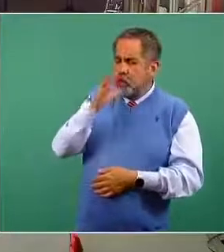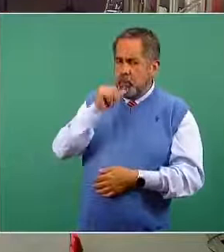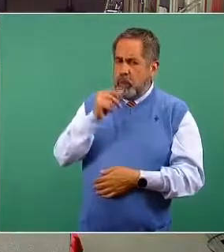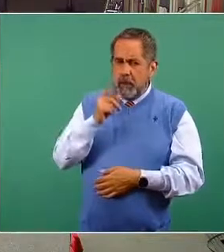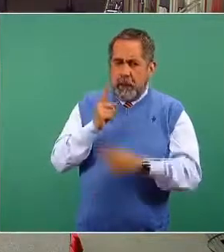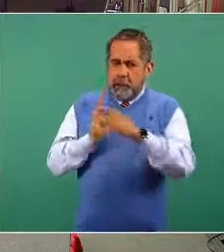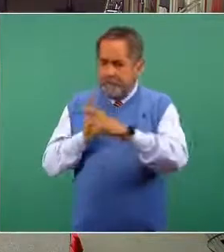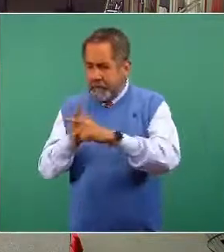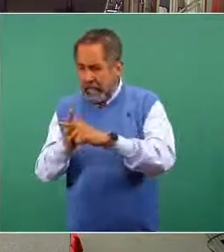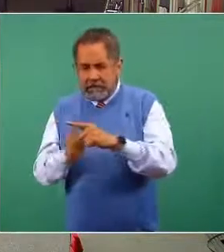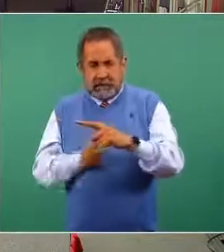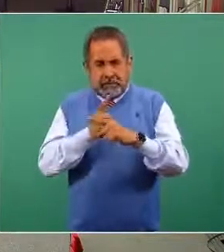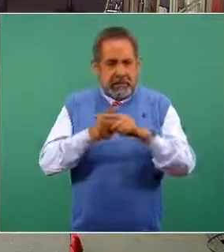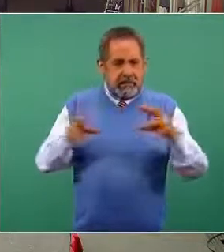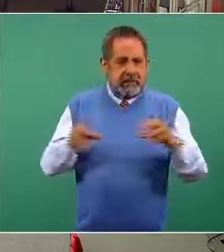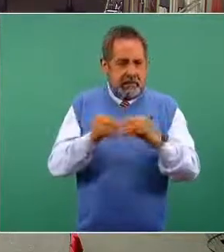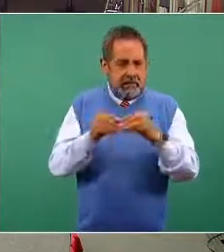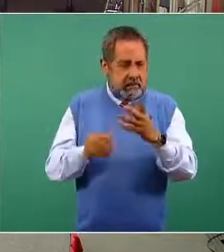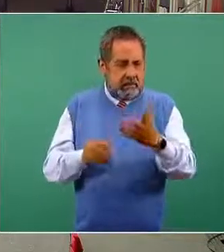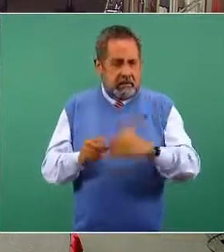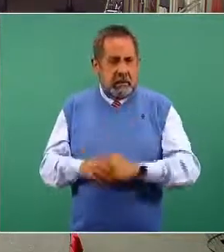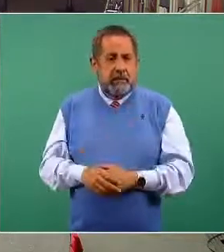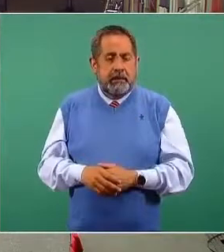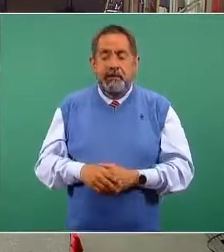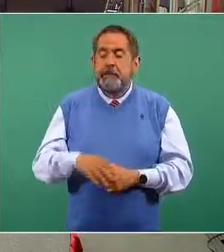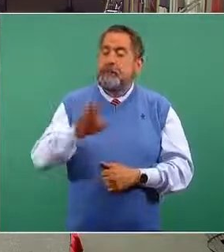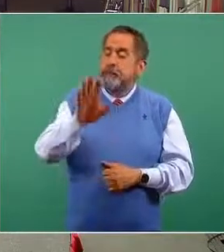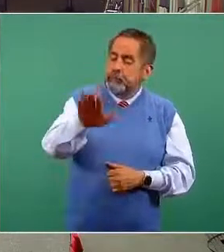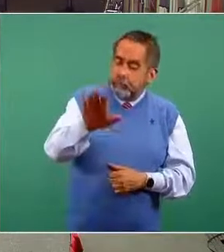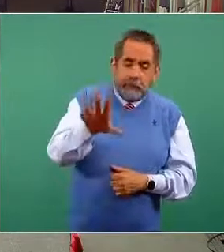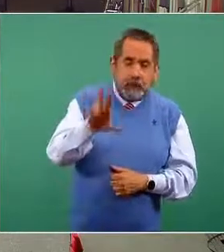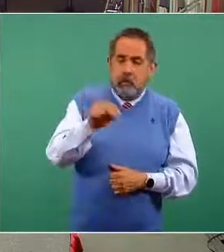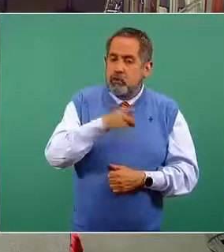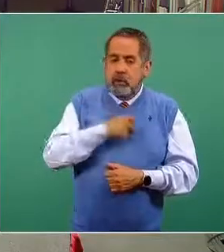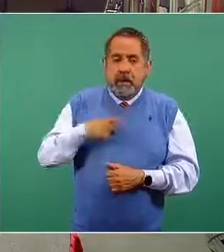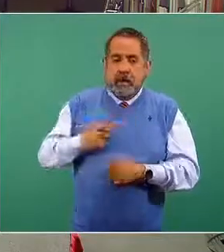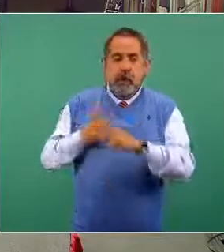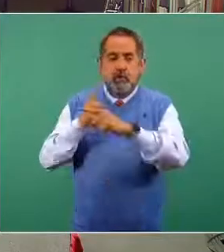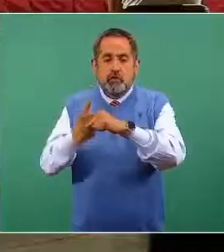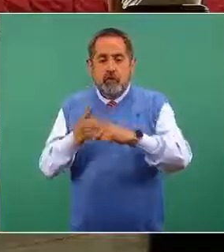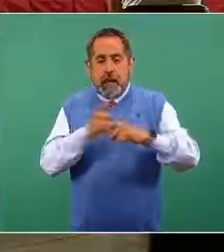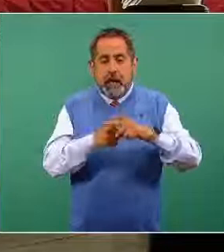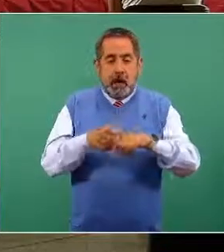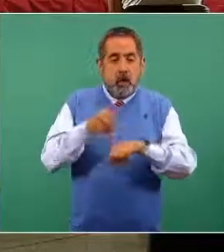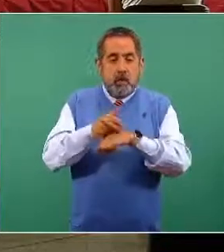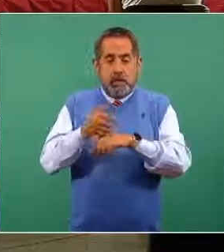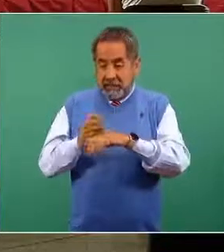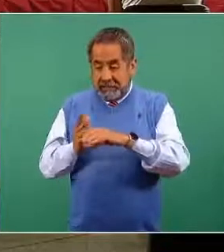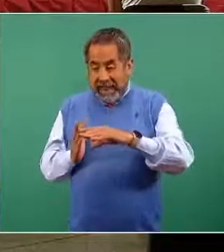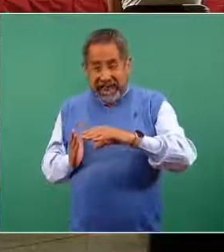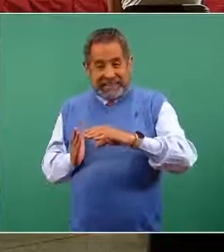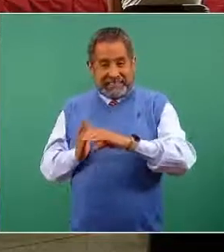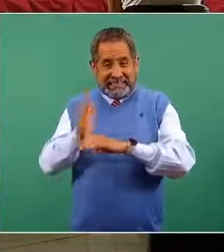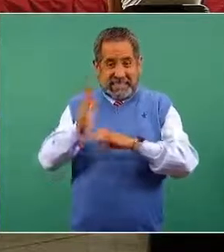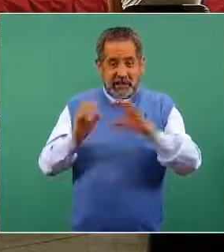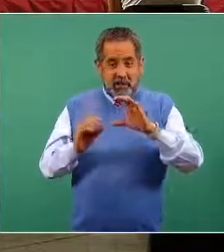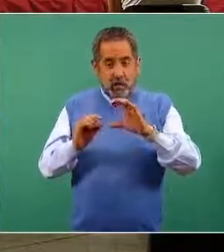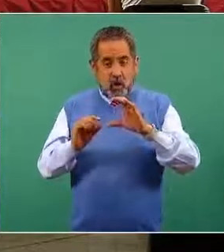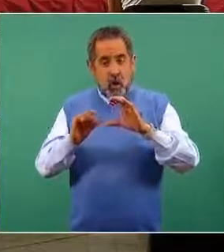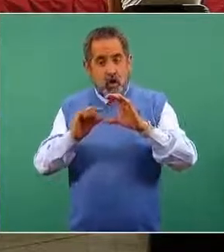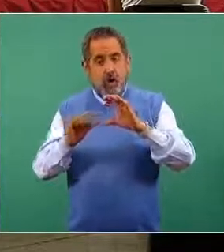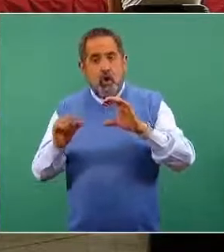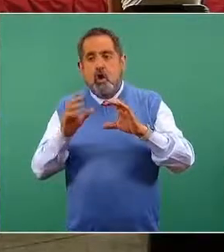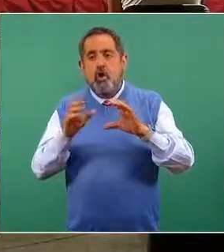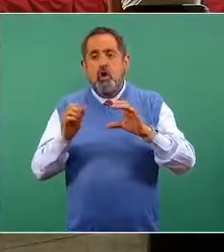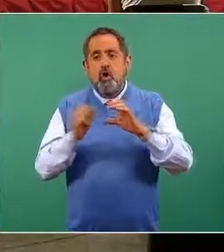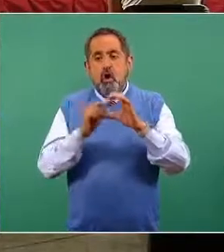Estas dos cosas, estas dos situaciones, por lo que entiendo. Lo que no debemos de sumar son los números del exceso de mortalidad, no los podemos